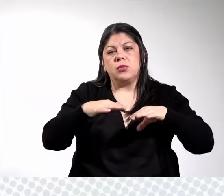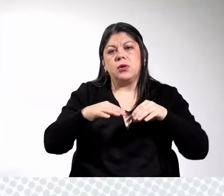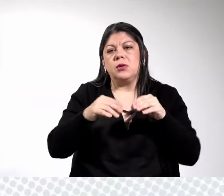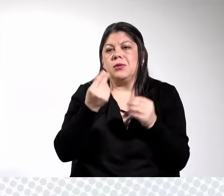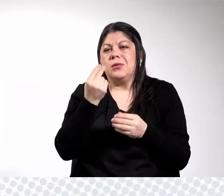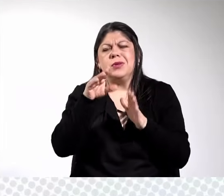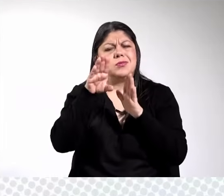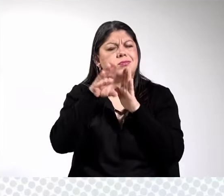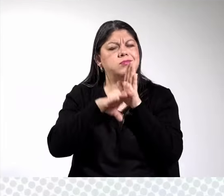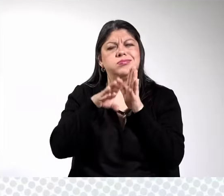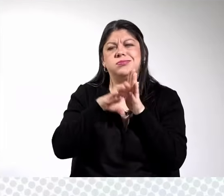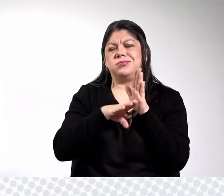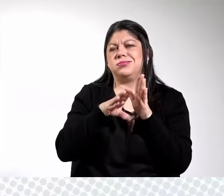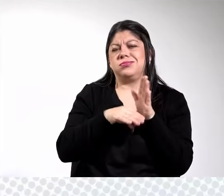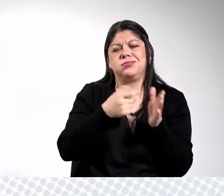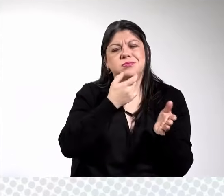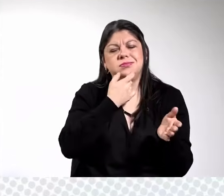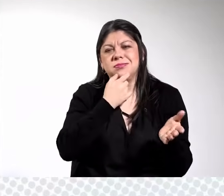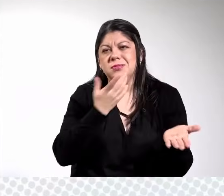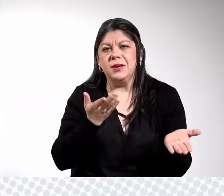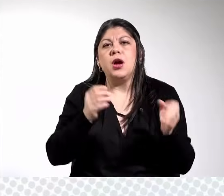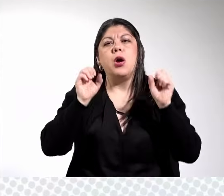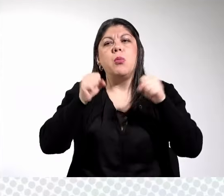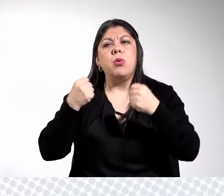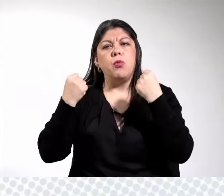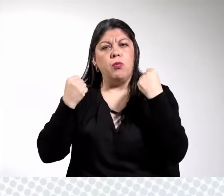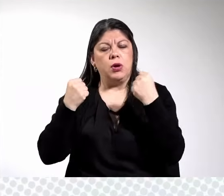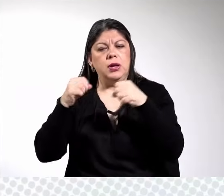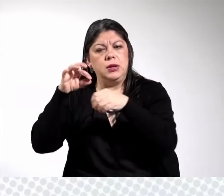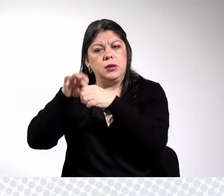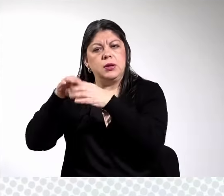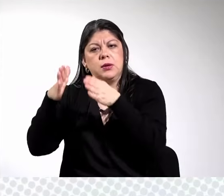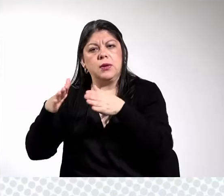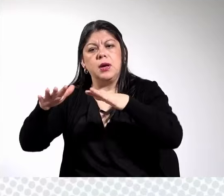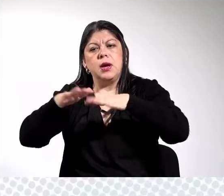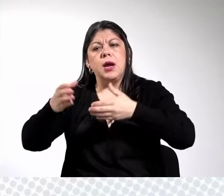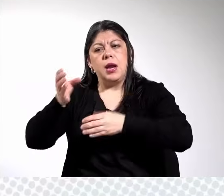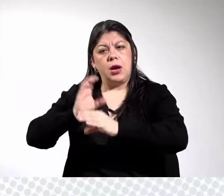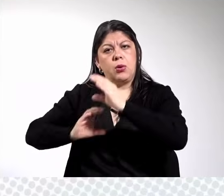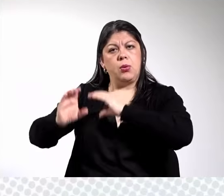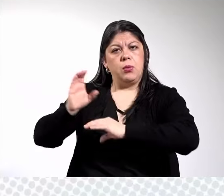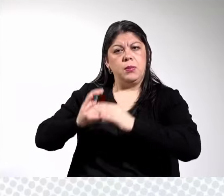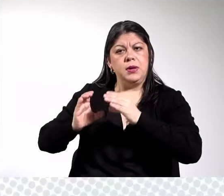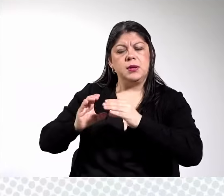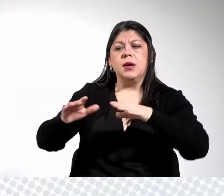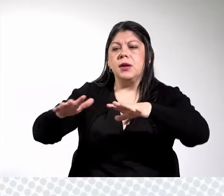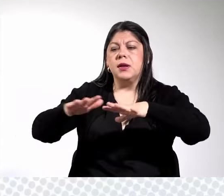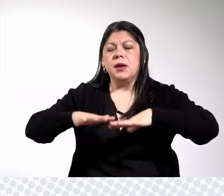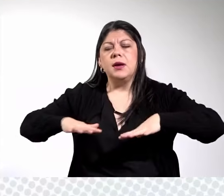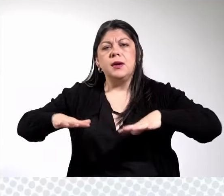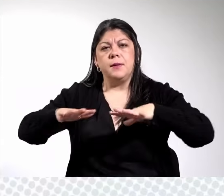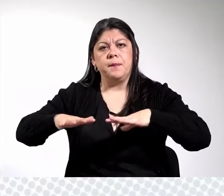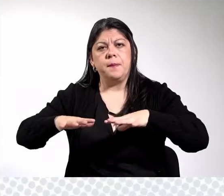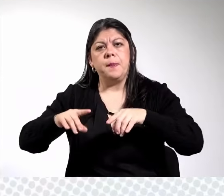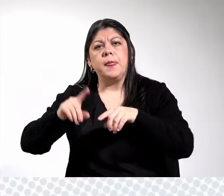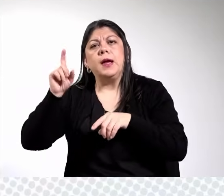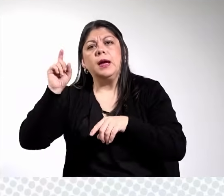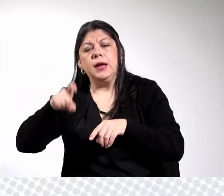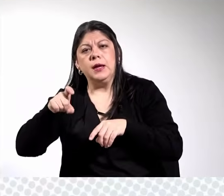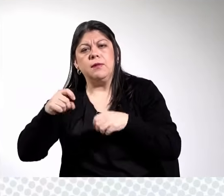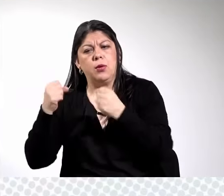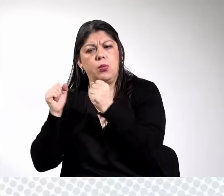ridículo. Entonces, poder fortalecer a los agricultores en la comercialización, en los espacios, y tiene que haber